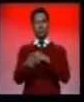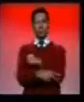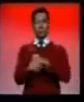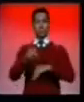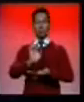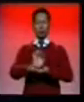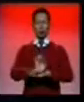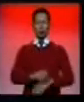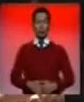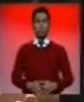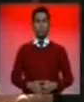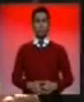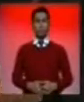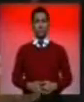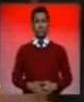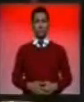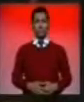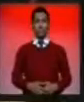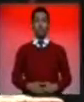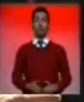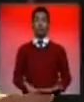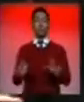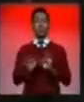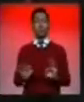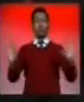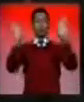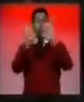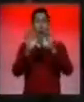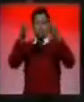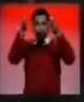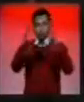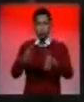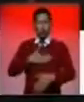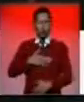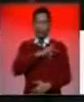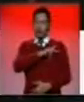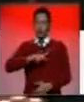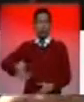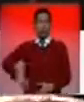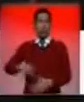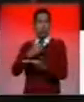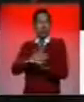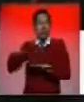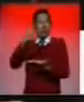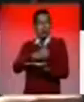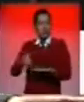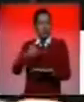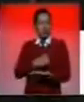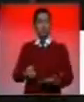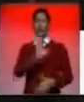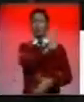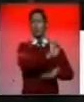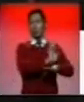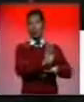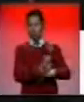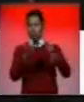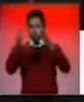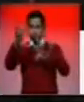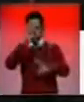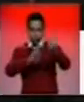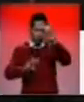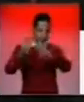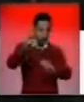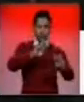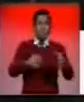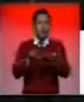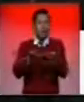en Petroecuador. Por lo importante, estos casos personalmente estoy dando seguimiento cada semana, se lo anunció al país, habría revelaciones en este